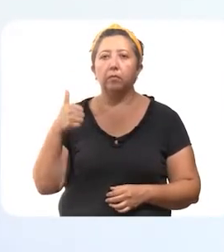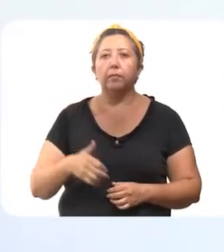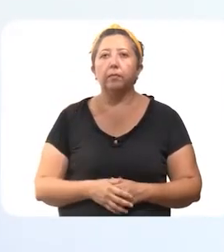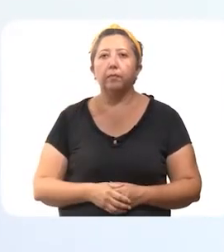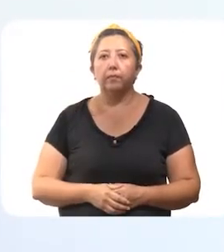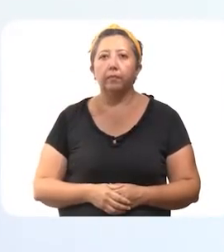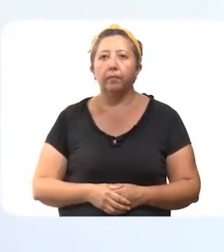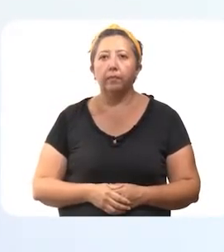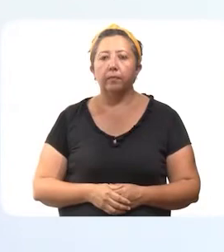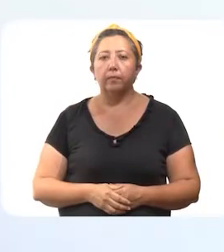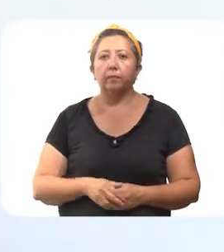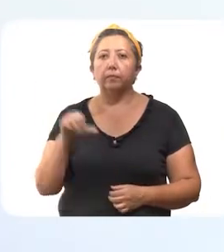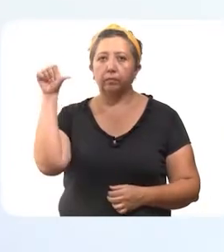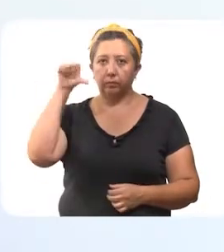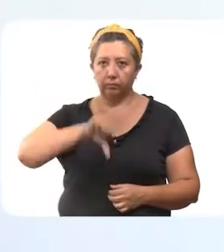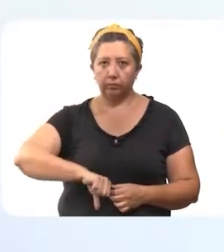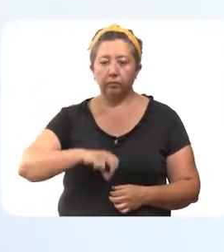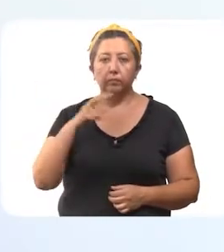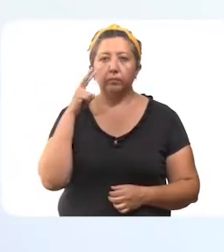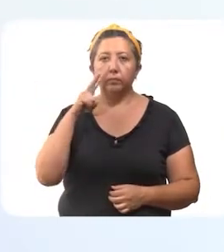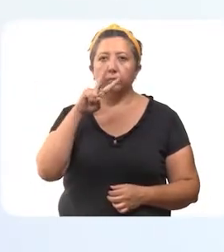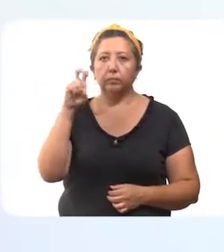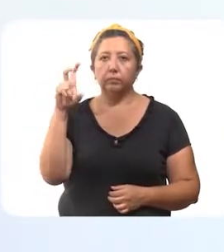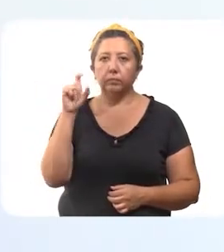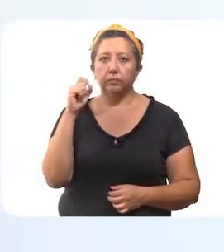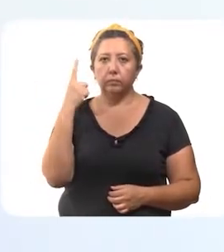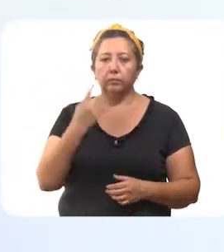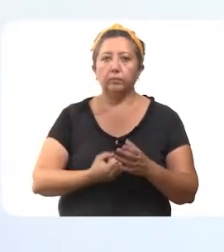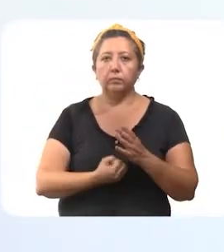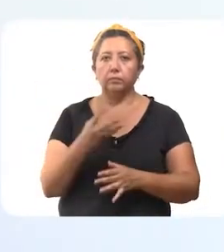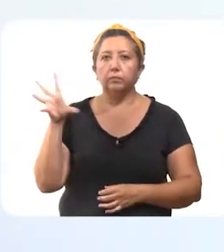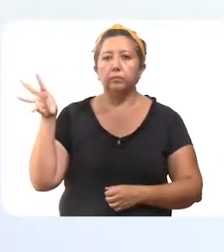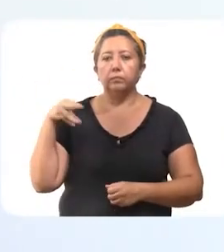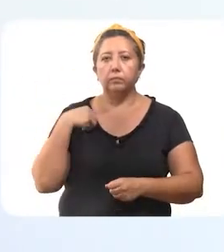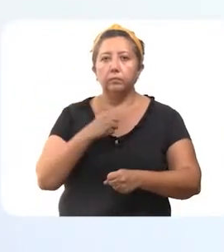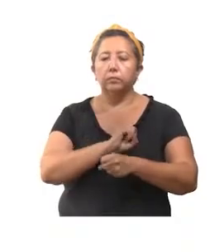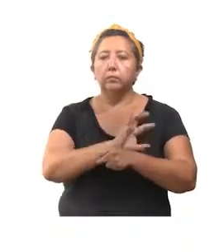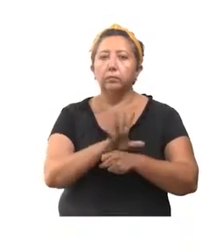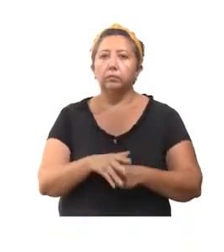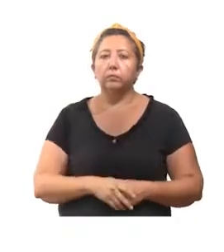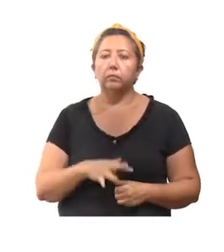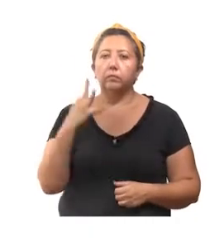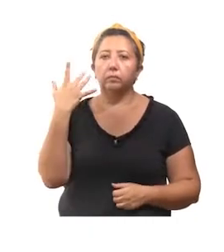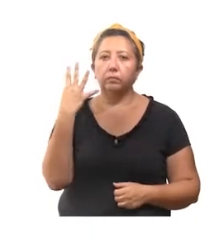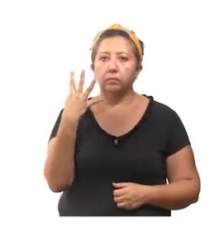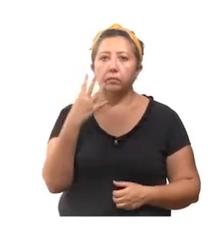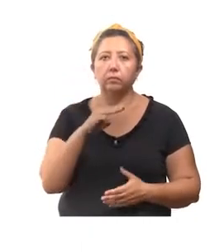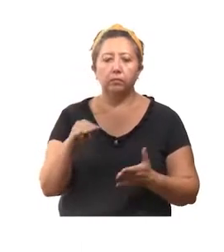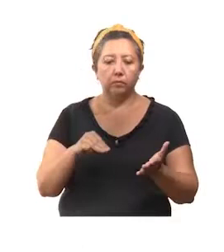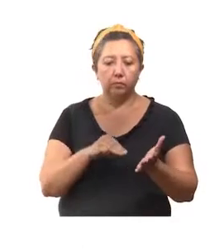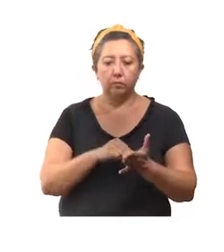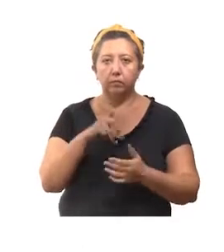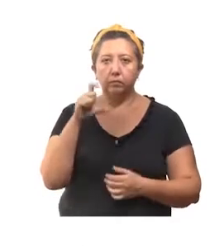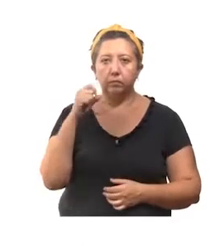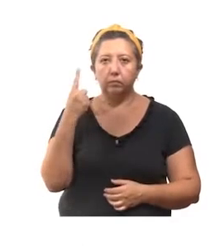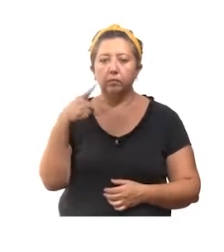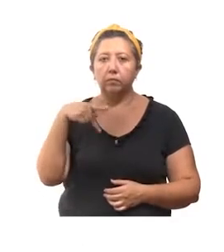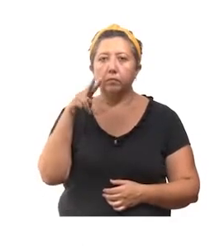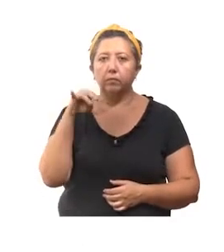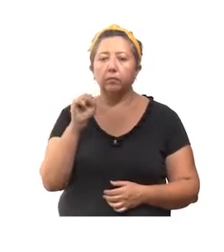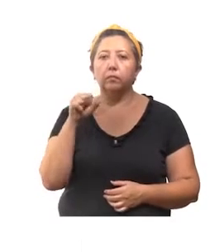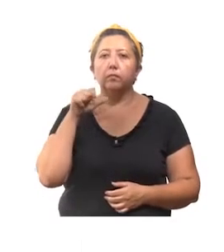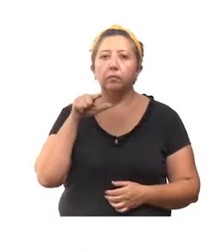49.476. Hoy se detectaron 221 nuevos contagios de coronavirus, 54 en Mérida, 21 en